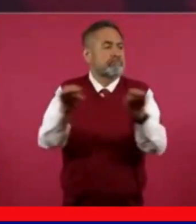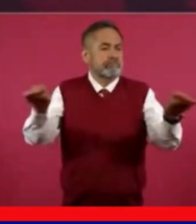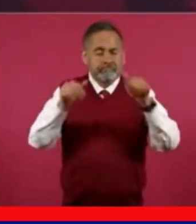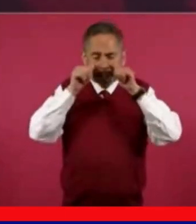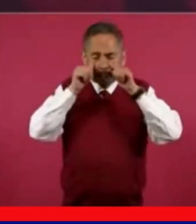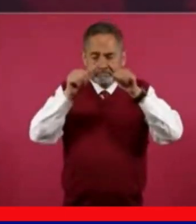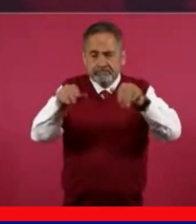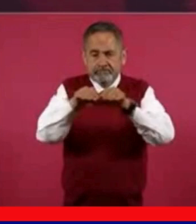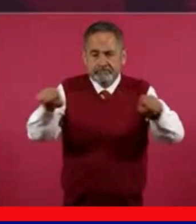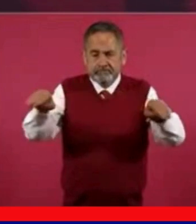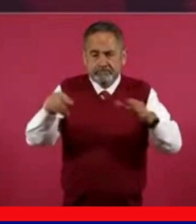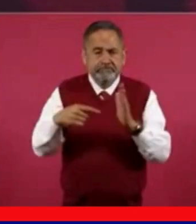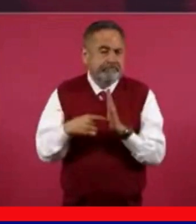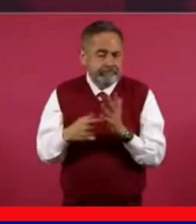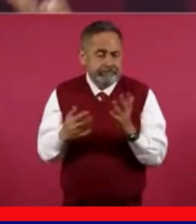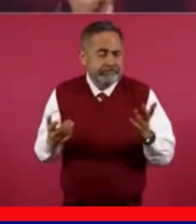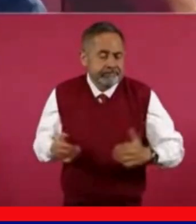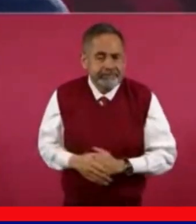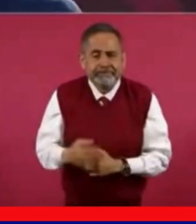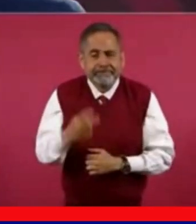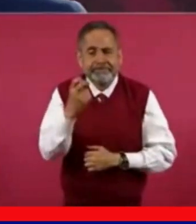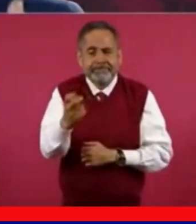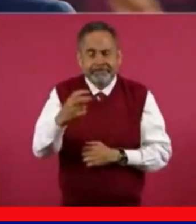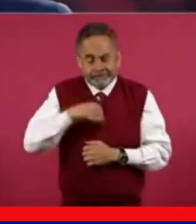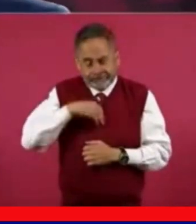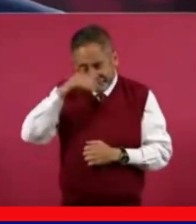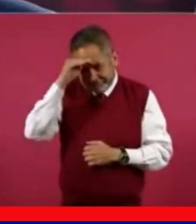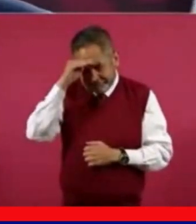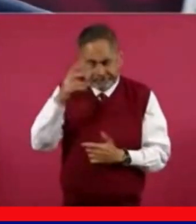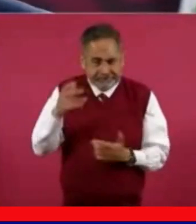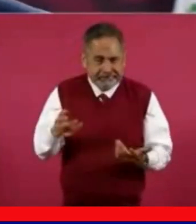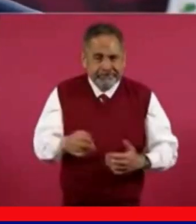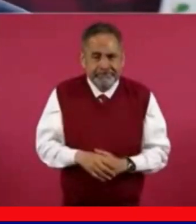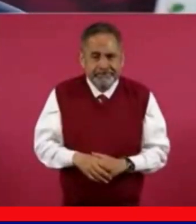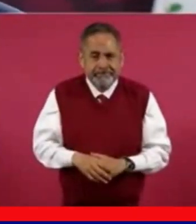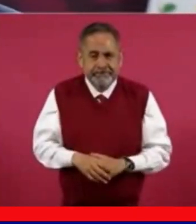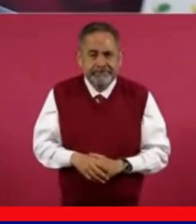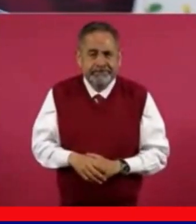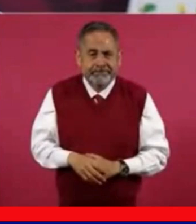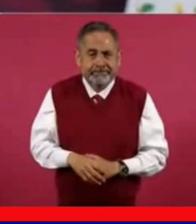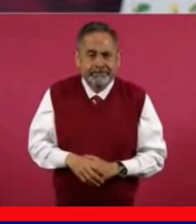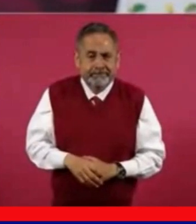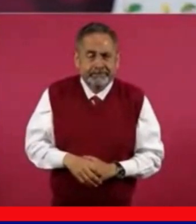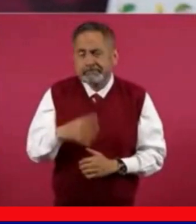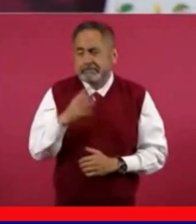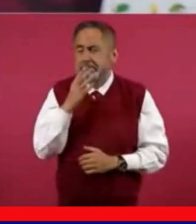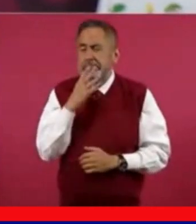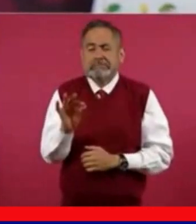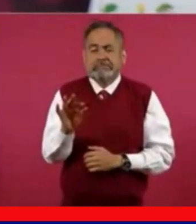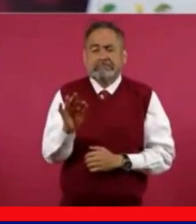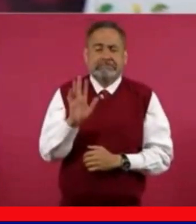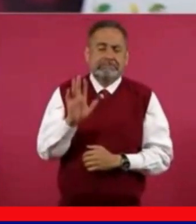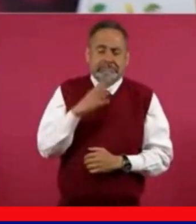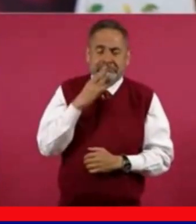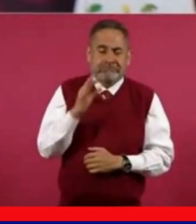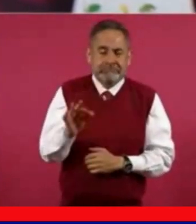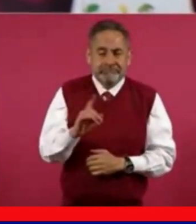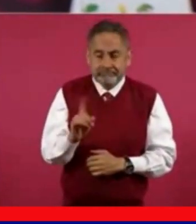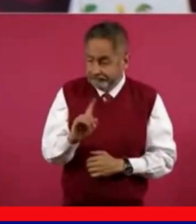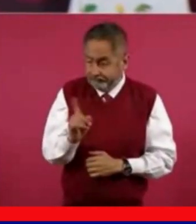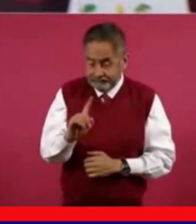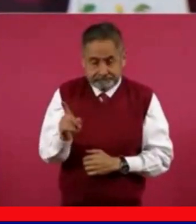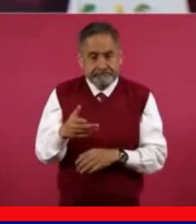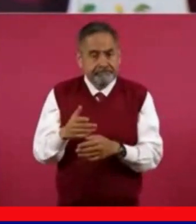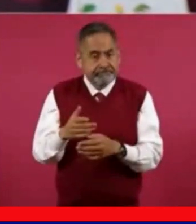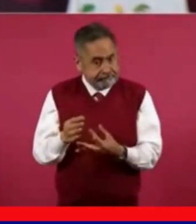trata de una venganza política también destacó que corral necesita llegar al senado con fuero afirmando que no hay